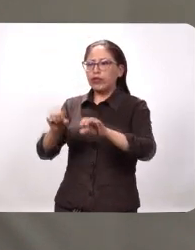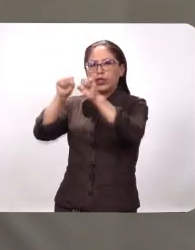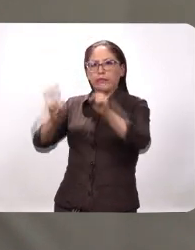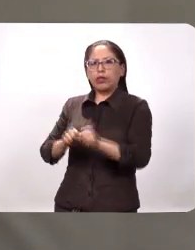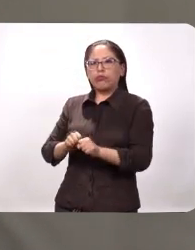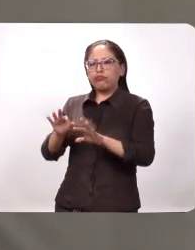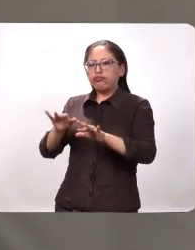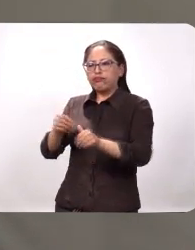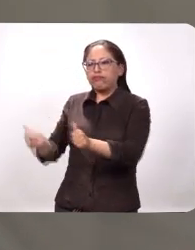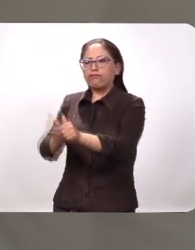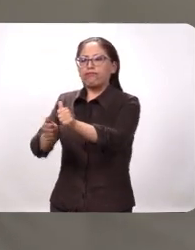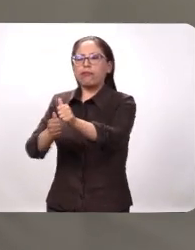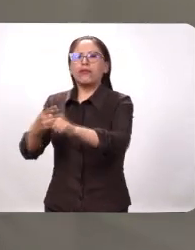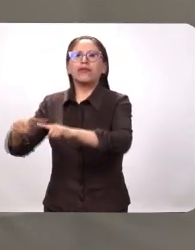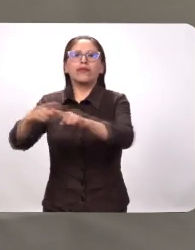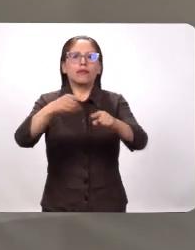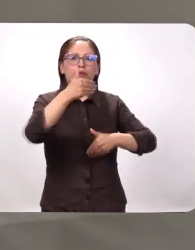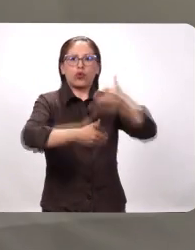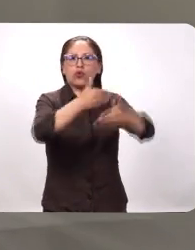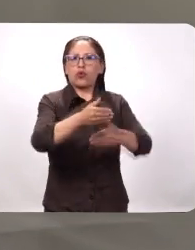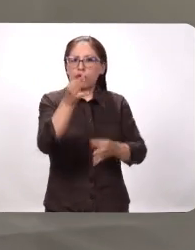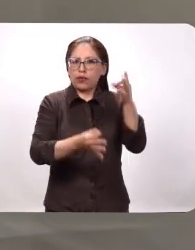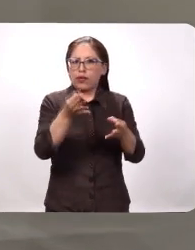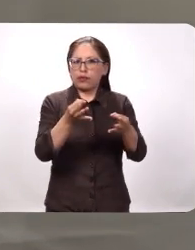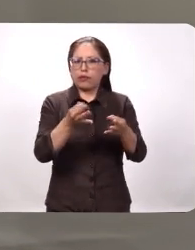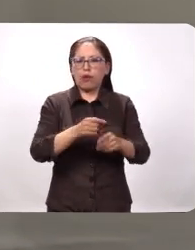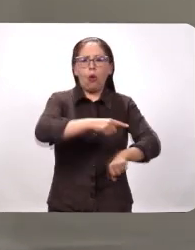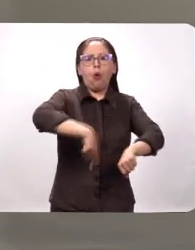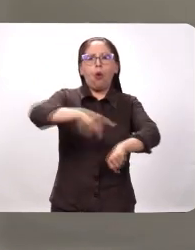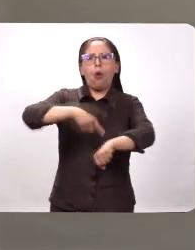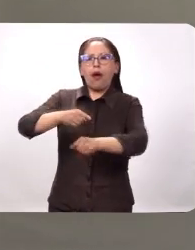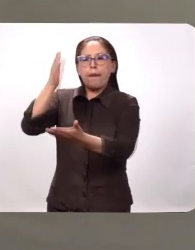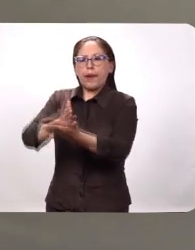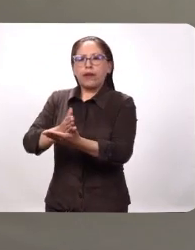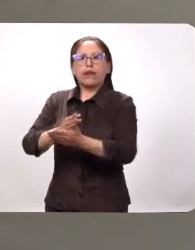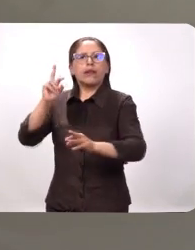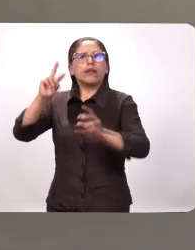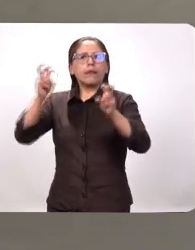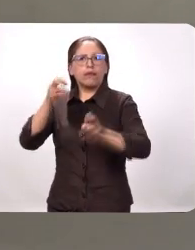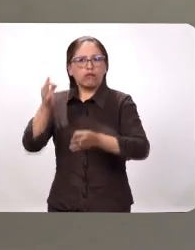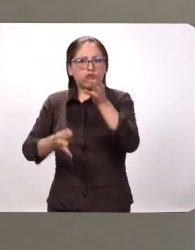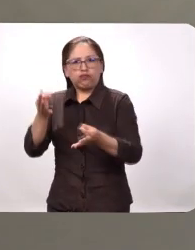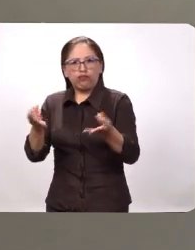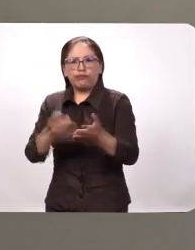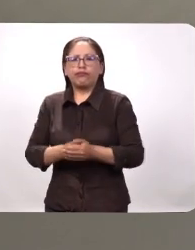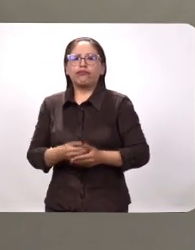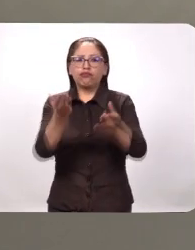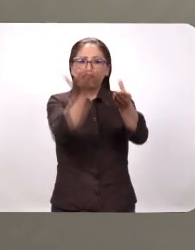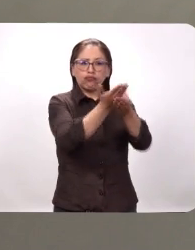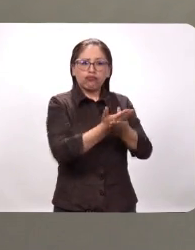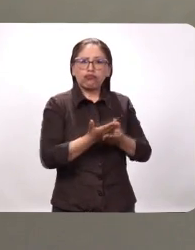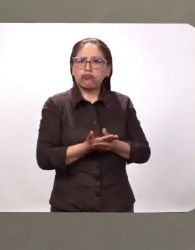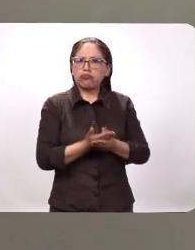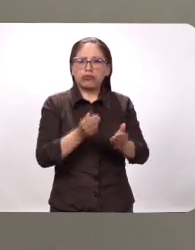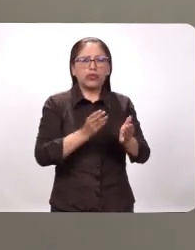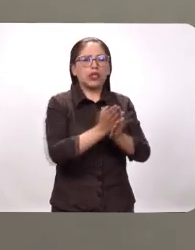seguimiento digital en todos los procesos judiciales. Así evitaremos la retardación de la justicia y optimizaremos trámites en